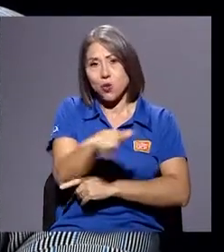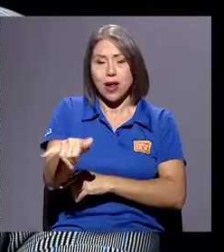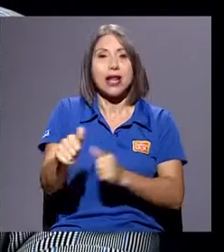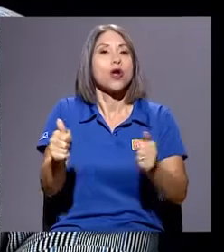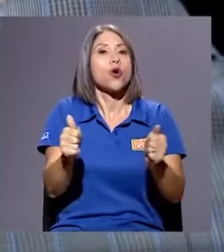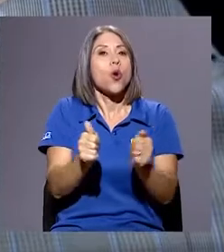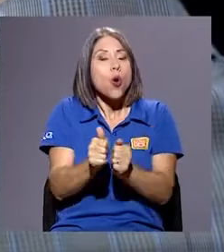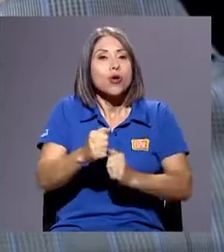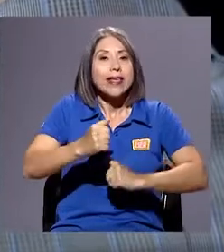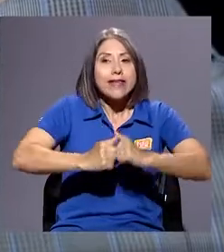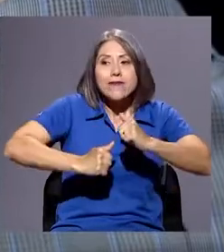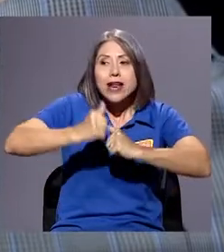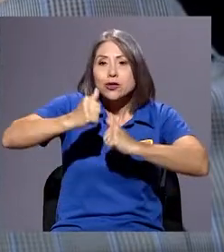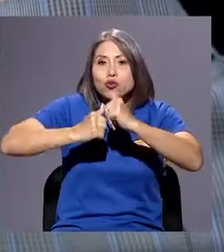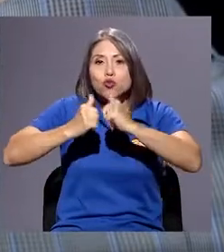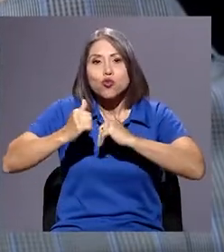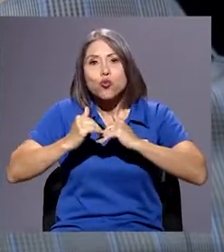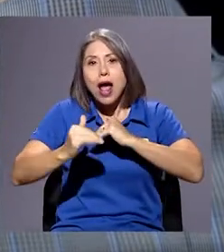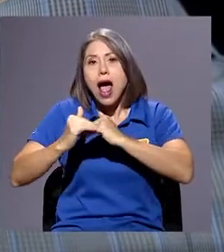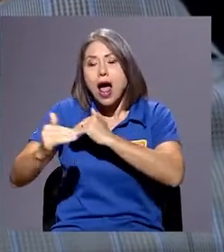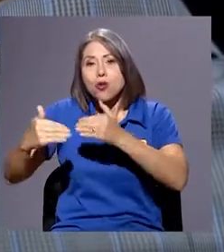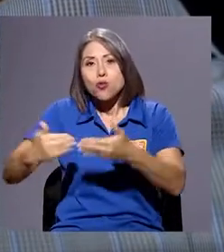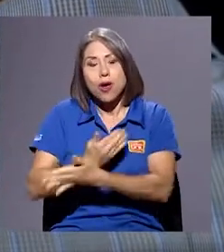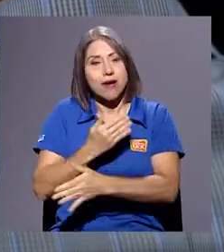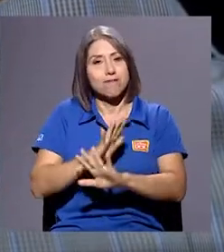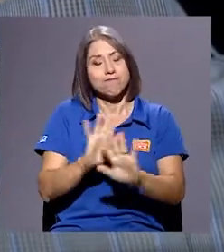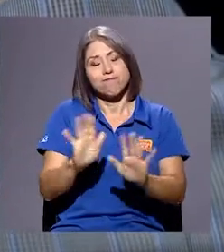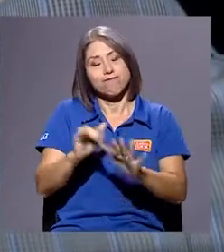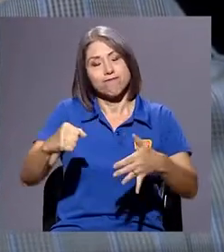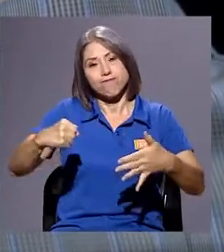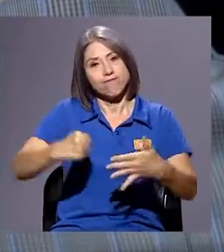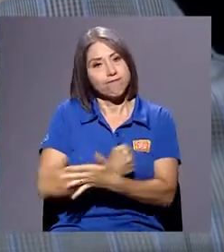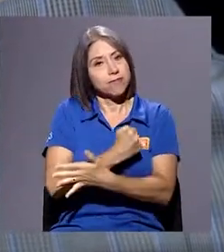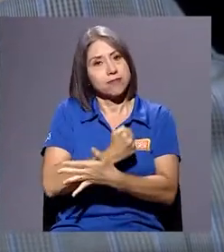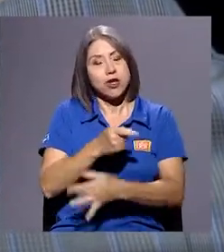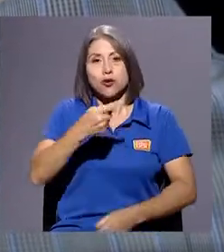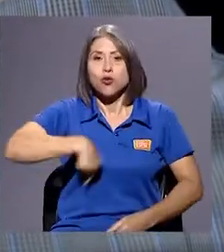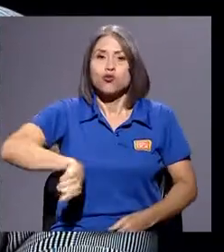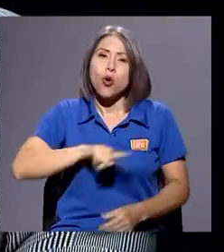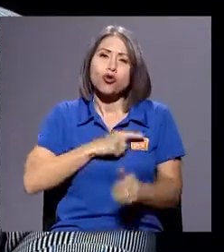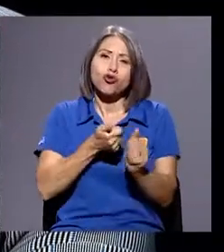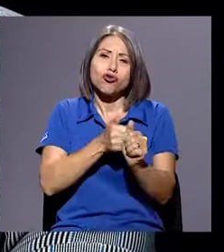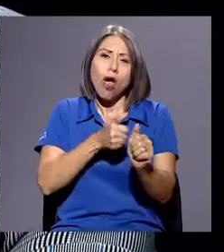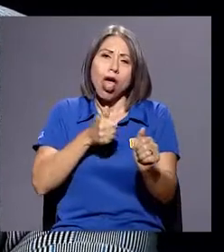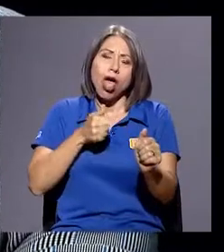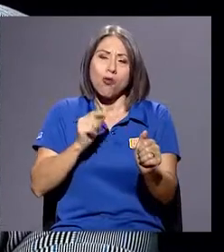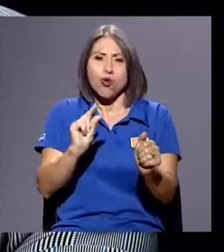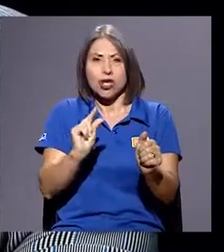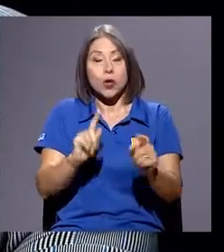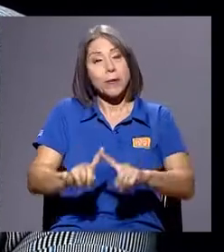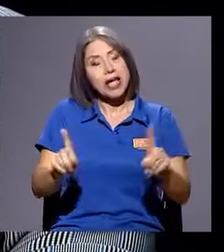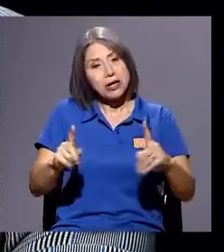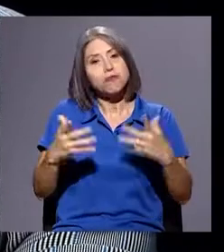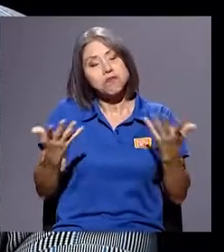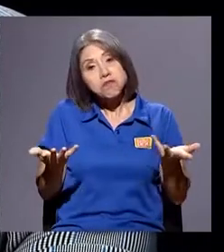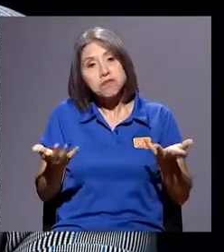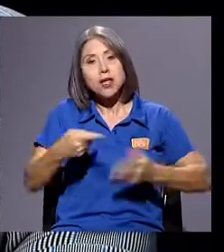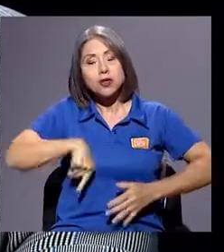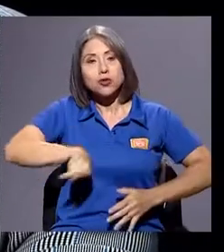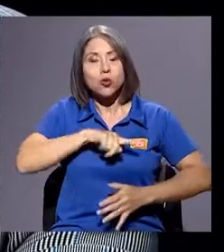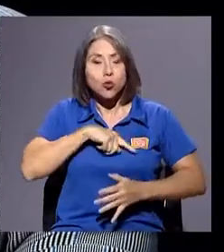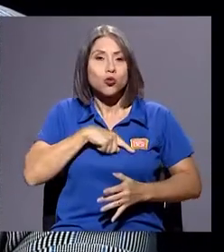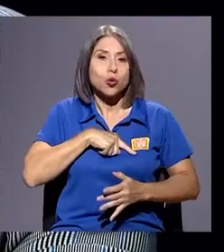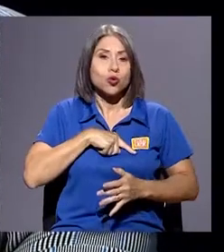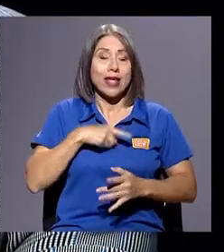nueva. Lastimosamente es uno de las cosas en las que nos hemos ido quedando un poquito, pero bueno, ciertamente estamos haciendo desde